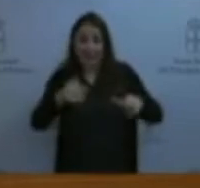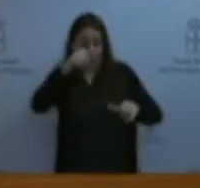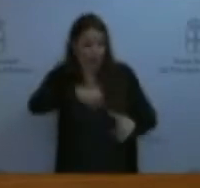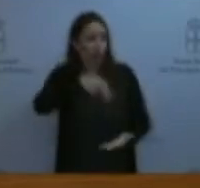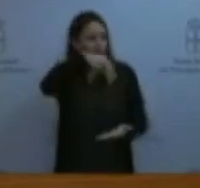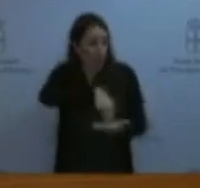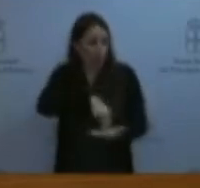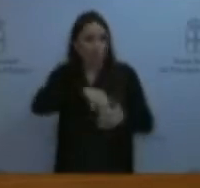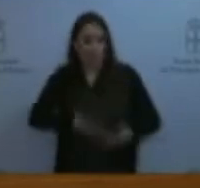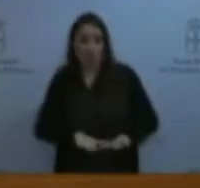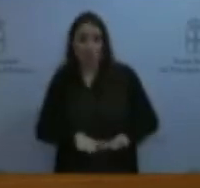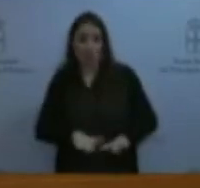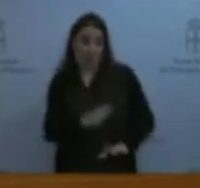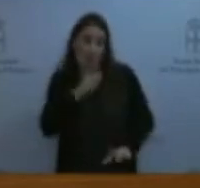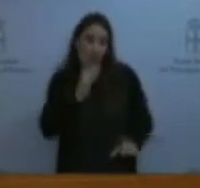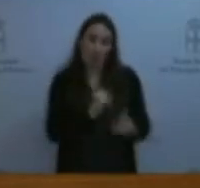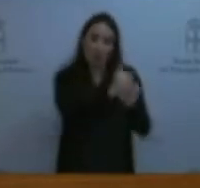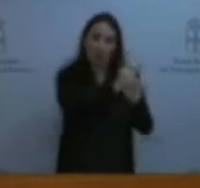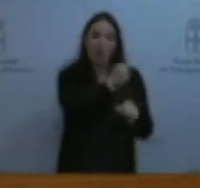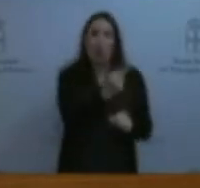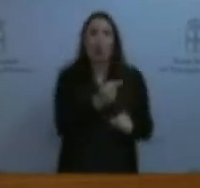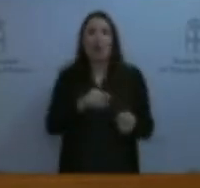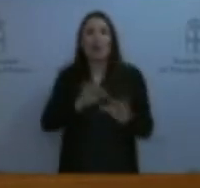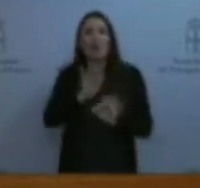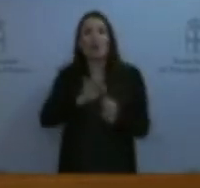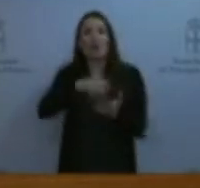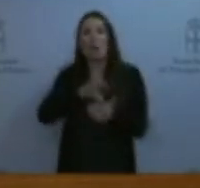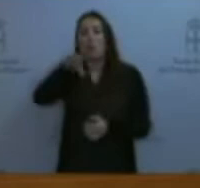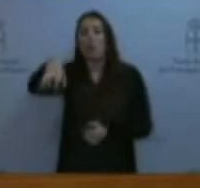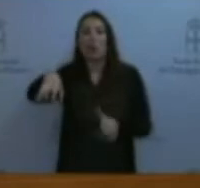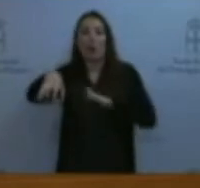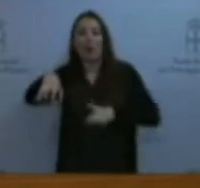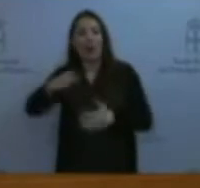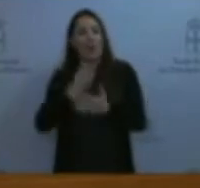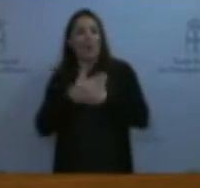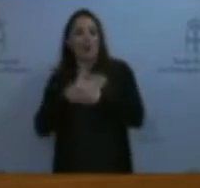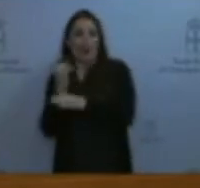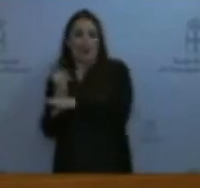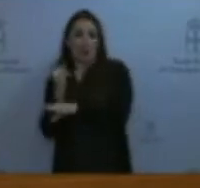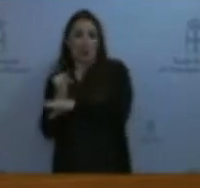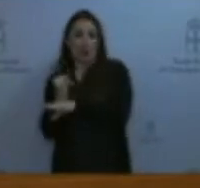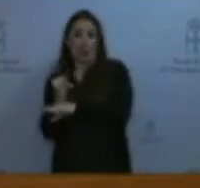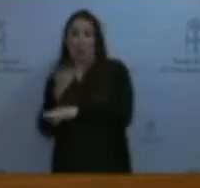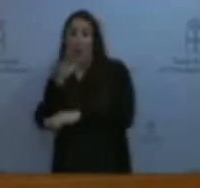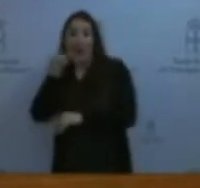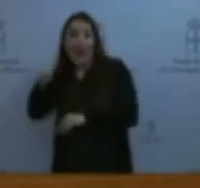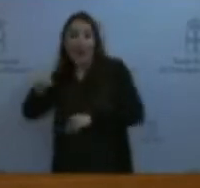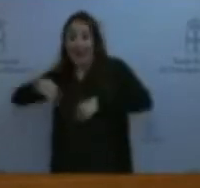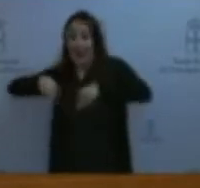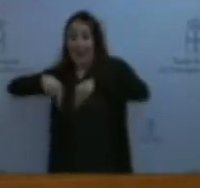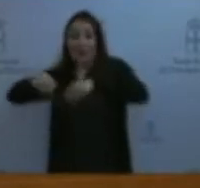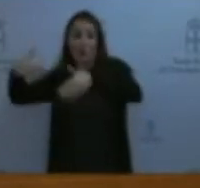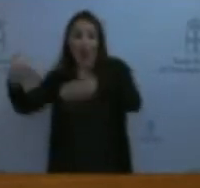reprobar, lo lleva al parque del instituto para estar aislado de ese tráfico que